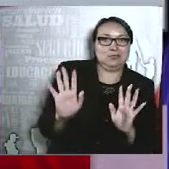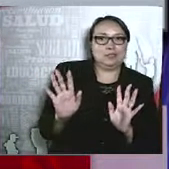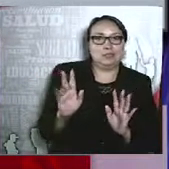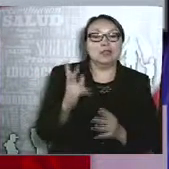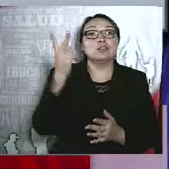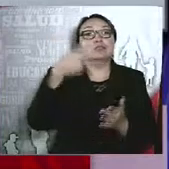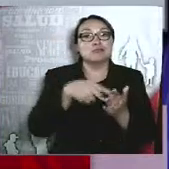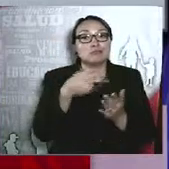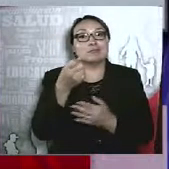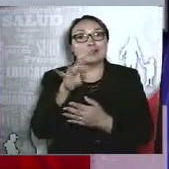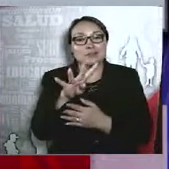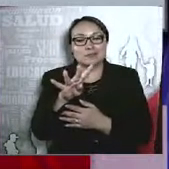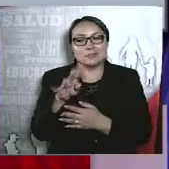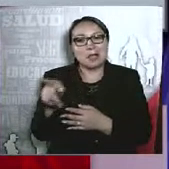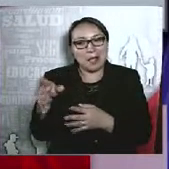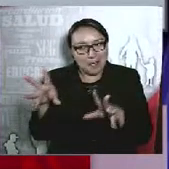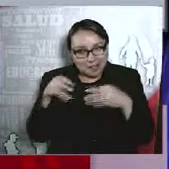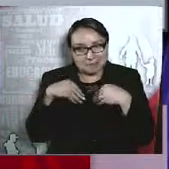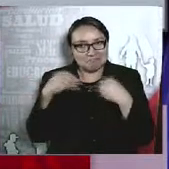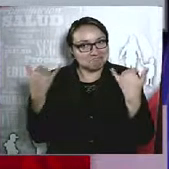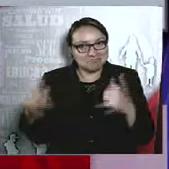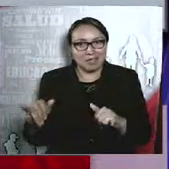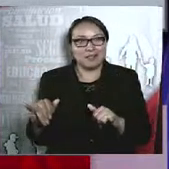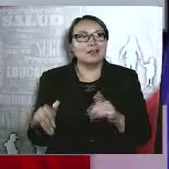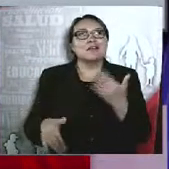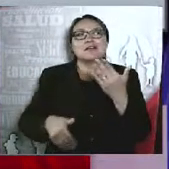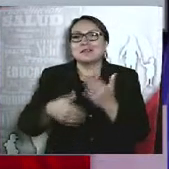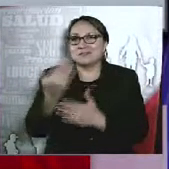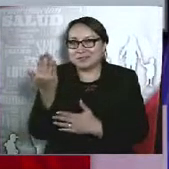esa barrera y empezaron entonces ya